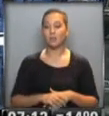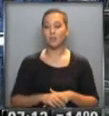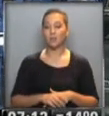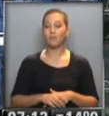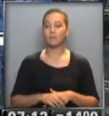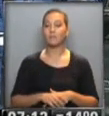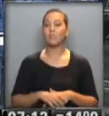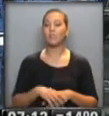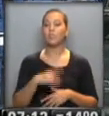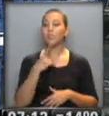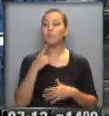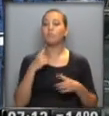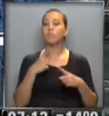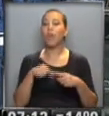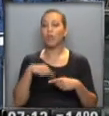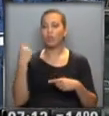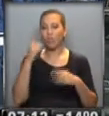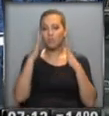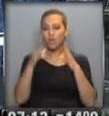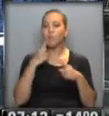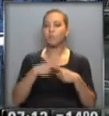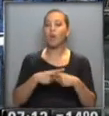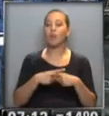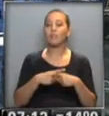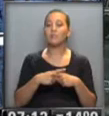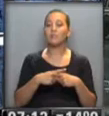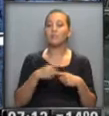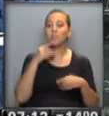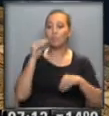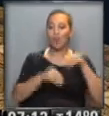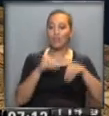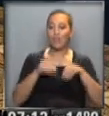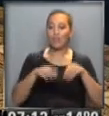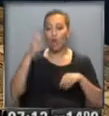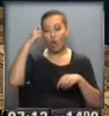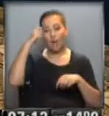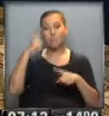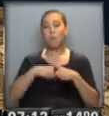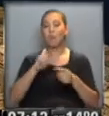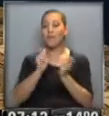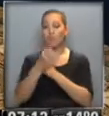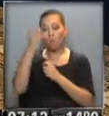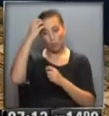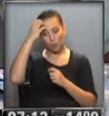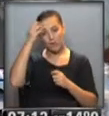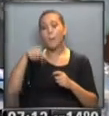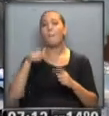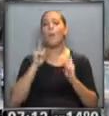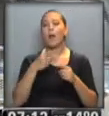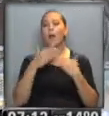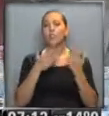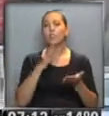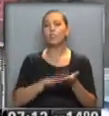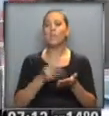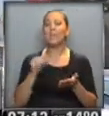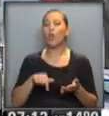La expectativa está centrada por la votación mañana en el Congreso de los proyectos de reforma del sistema judicial, pero vamos a hablar de la actividad